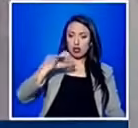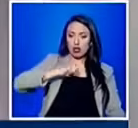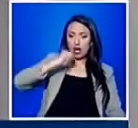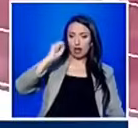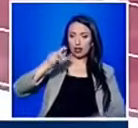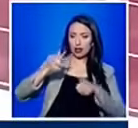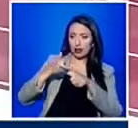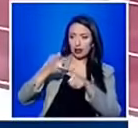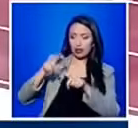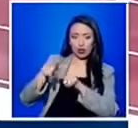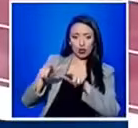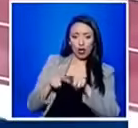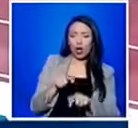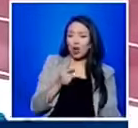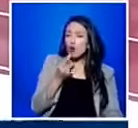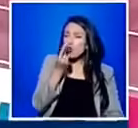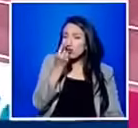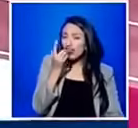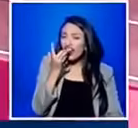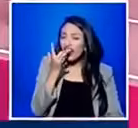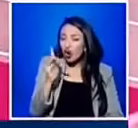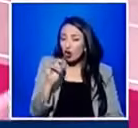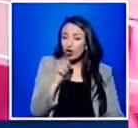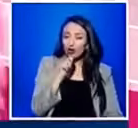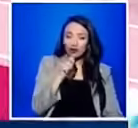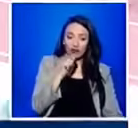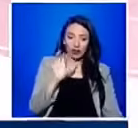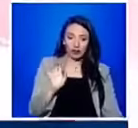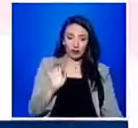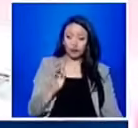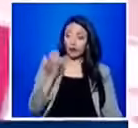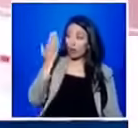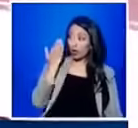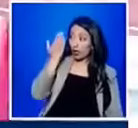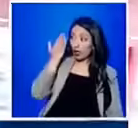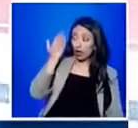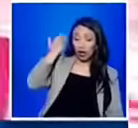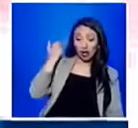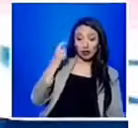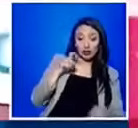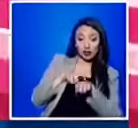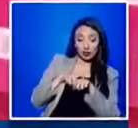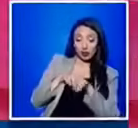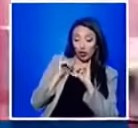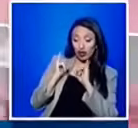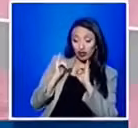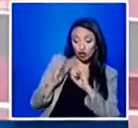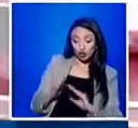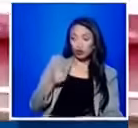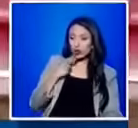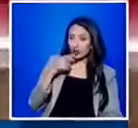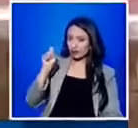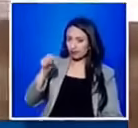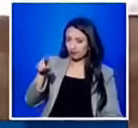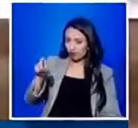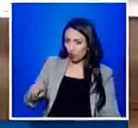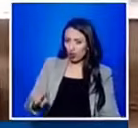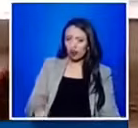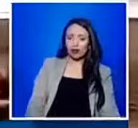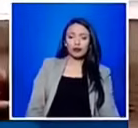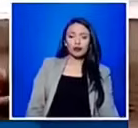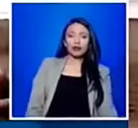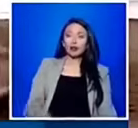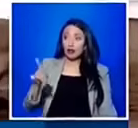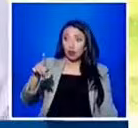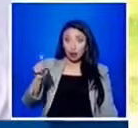2020. Solo le faltaba la de oro, es más, ya desde hace algunos años su entrenador ponía las cosas en perspectiva. Si logra la medalla